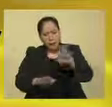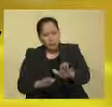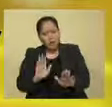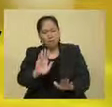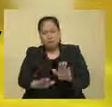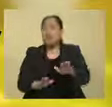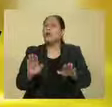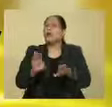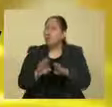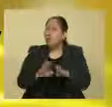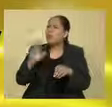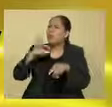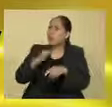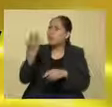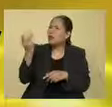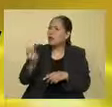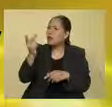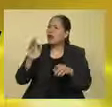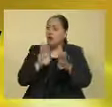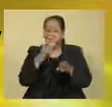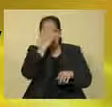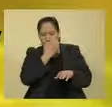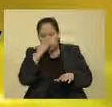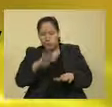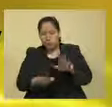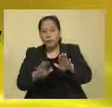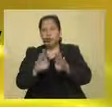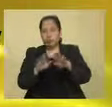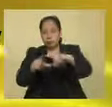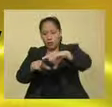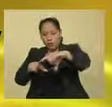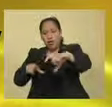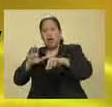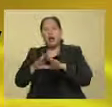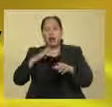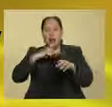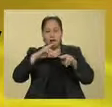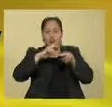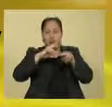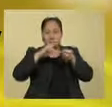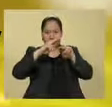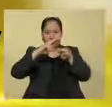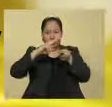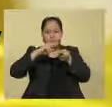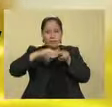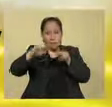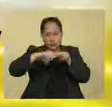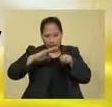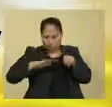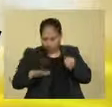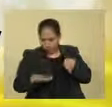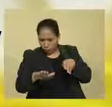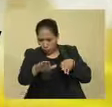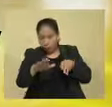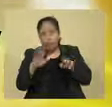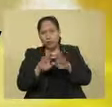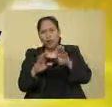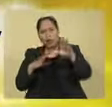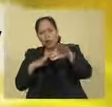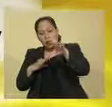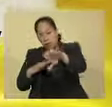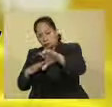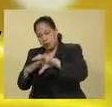hacen estos estudios, Doc? Bueno. Mira, son plataformas digitalizadas que por cada centímetro cuadrado tienen 4 sensores,